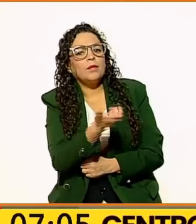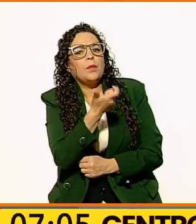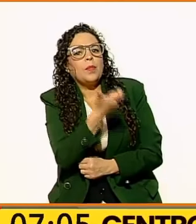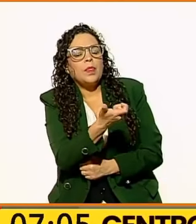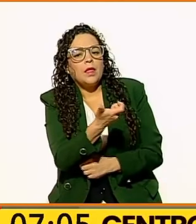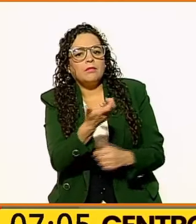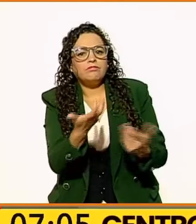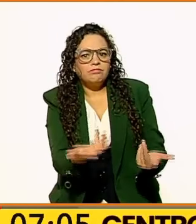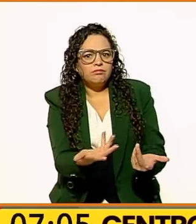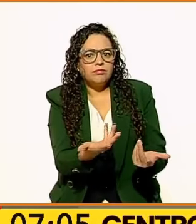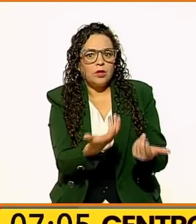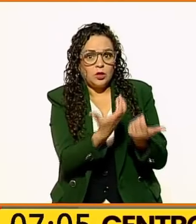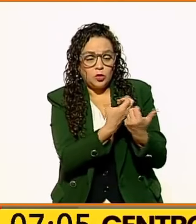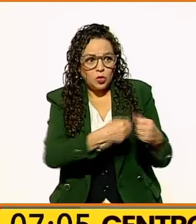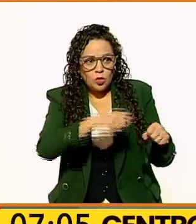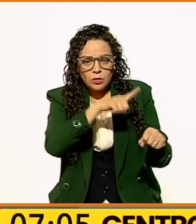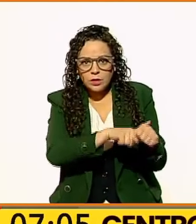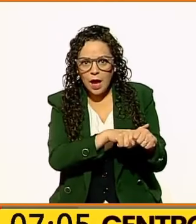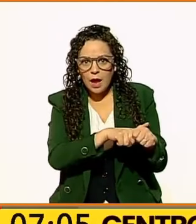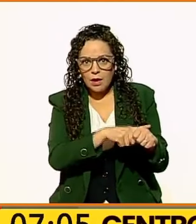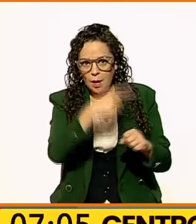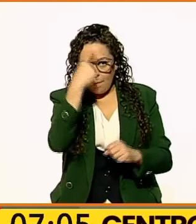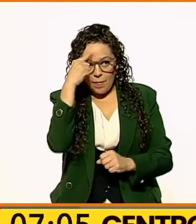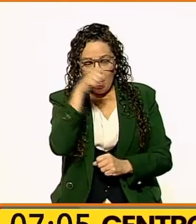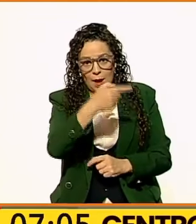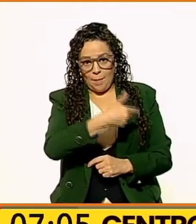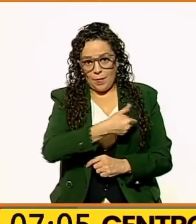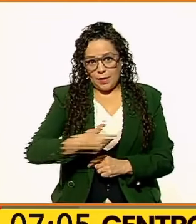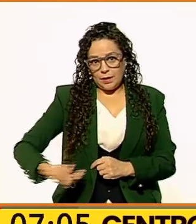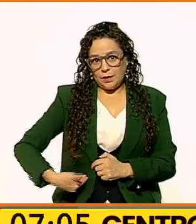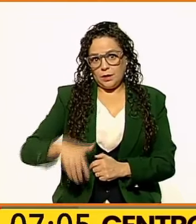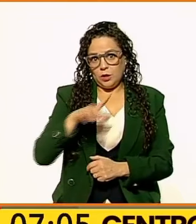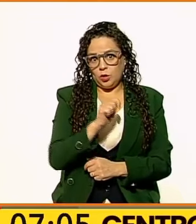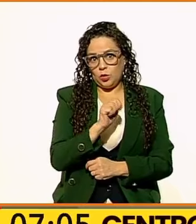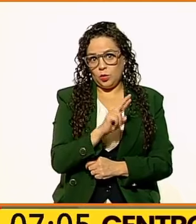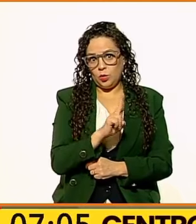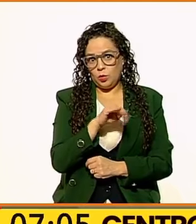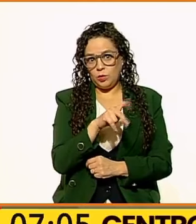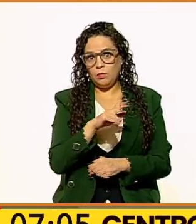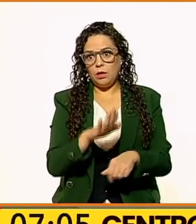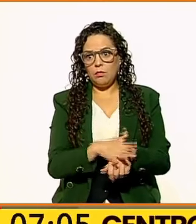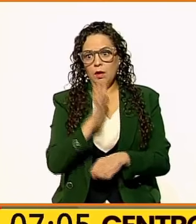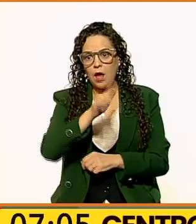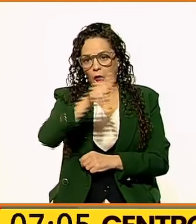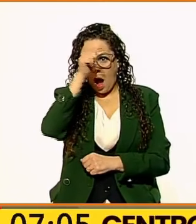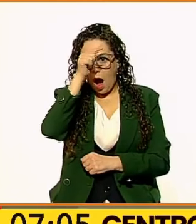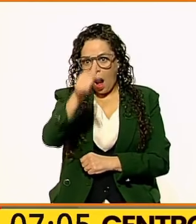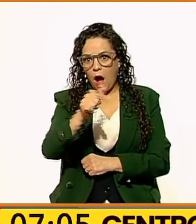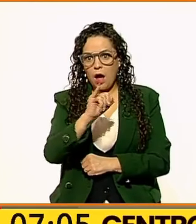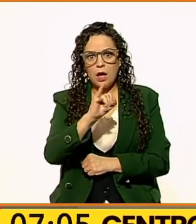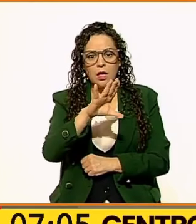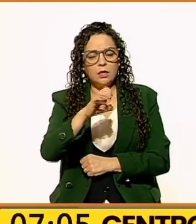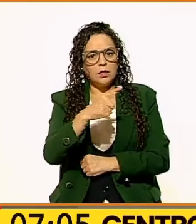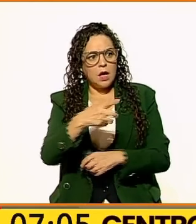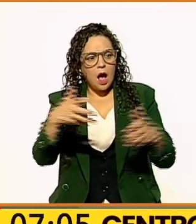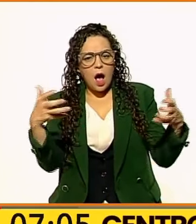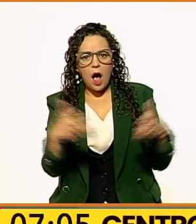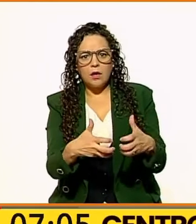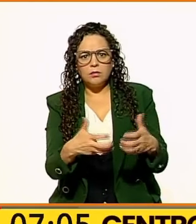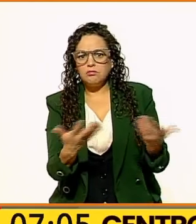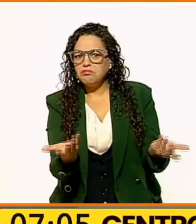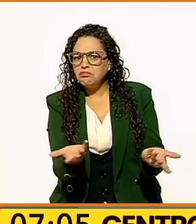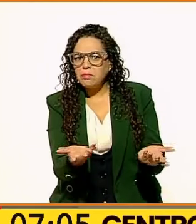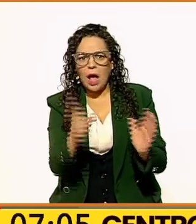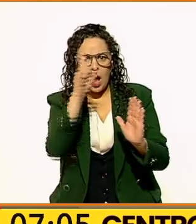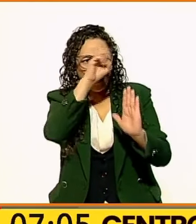costo social va a tener para el presidente Donald Trump? Porque hemos visto las reacciones de ICE sin seguir ningún tipo